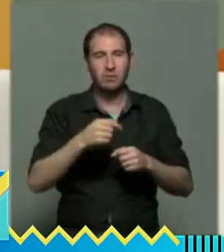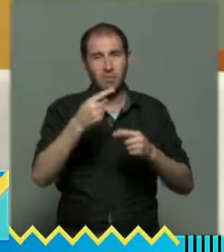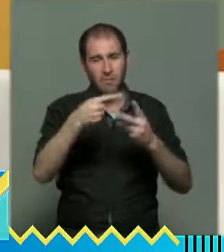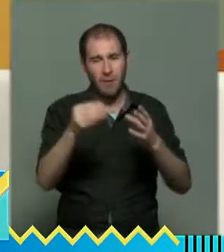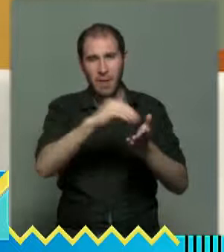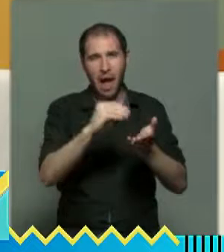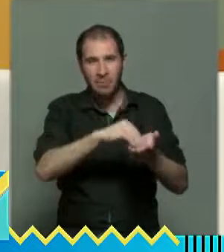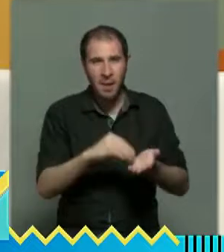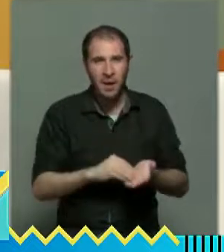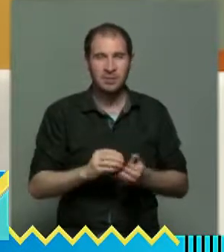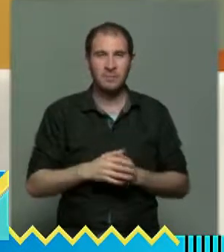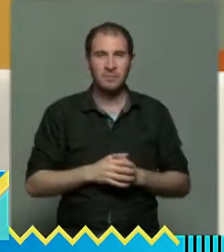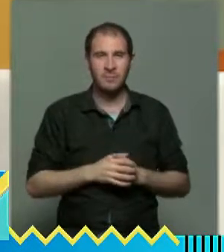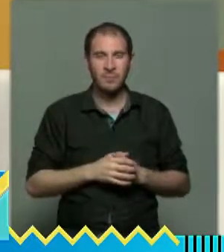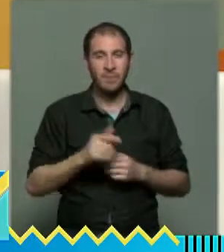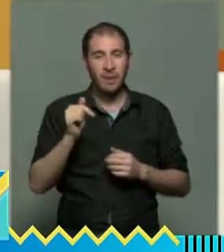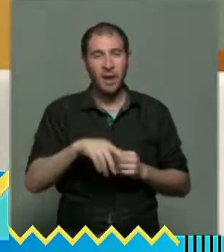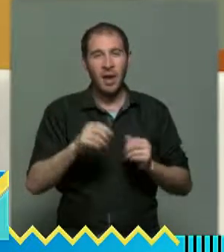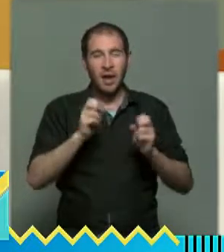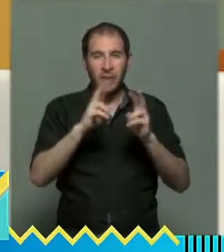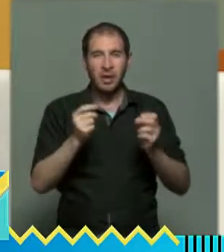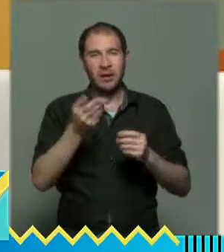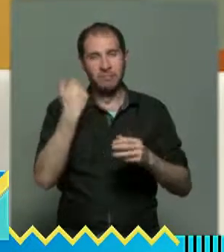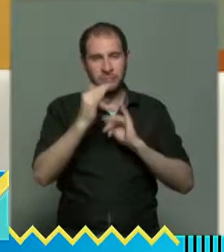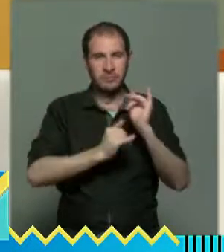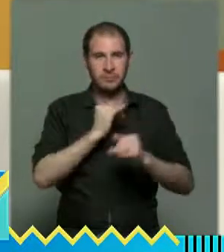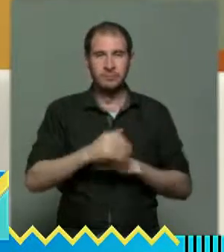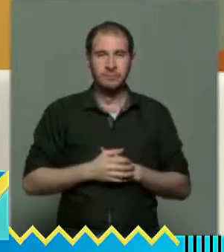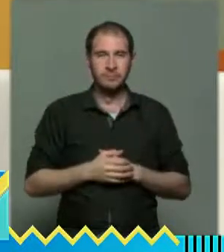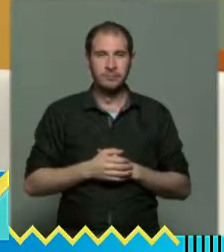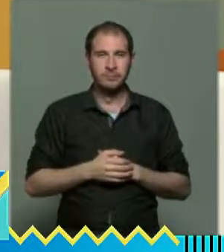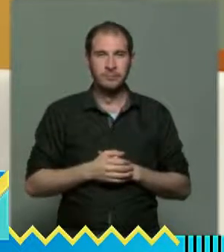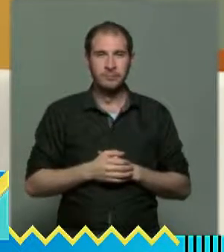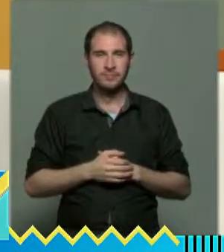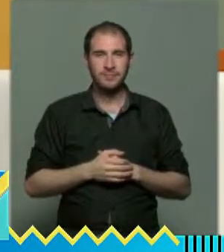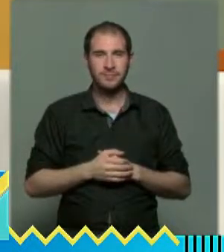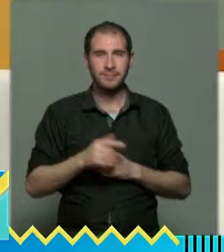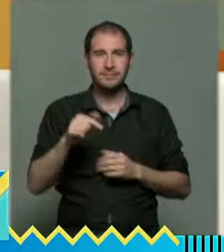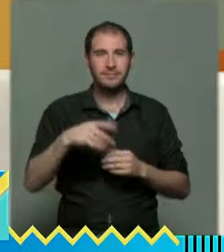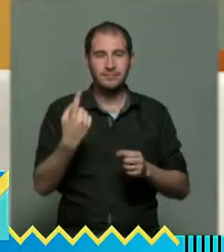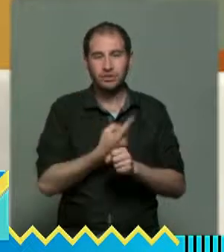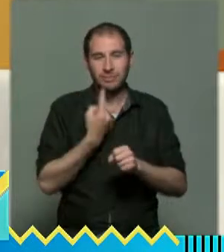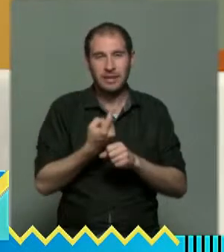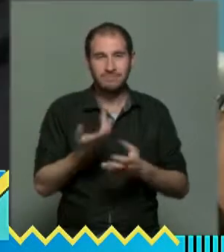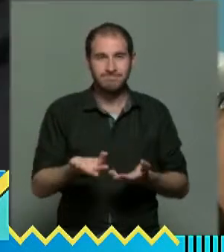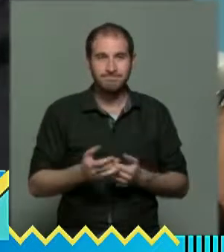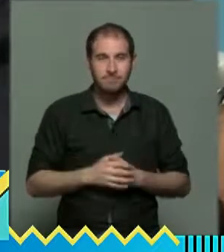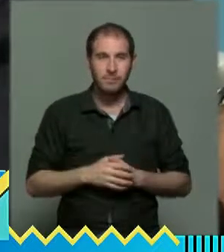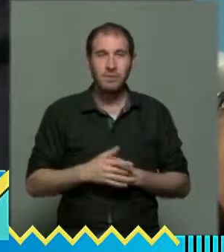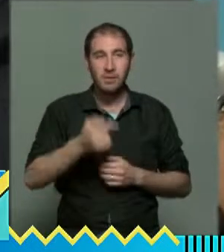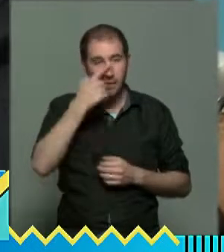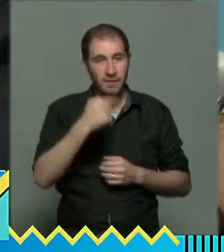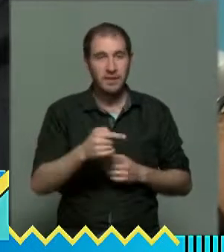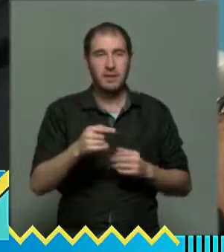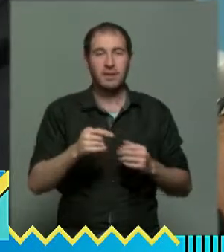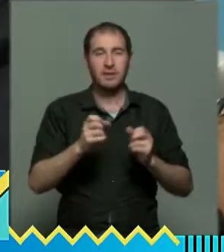suma. Claro. Entonces realmente se convierte en algo, como dijimos de un principio, que es inaplicable. Bien, para terminar más o menos